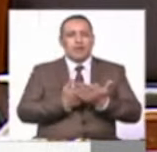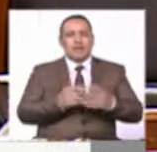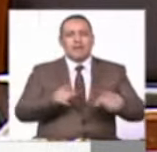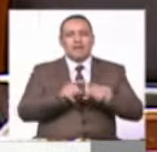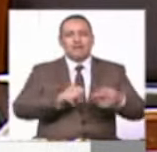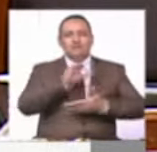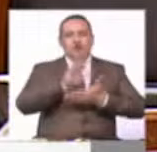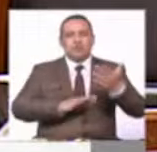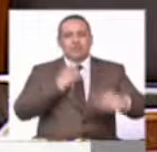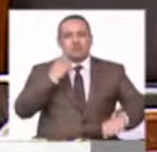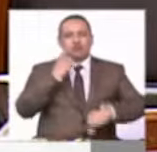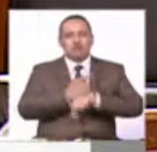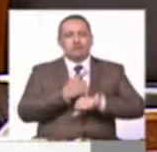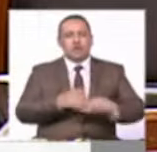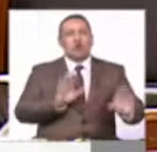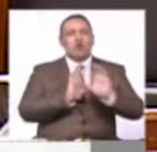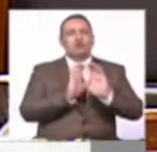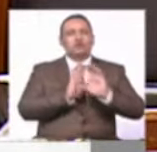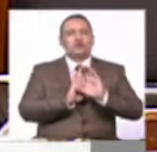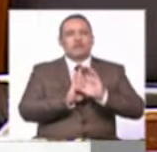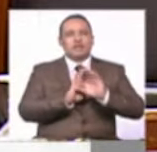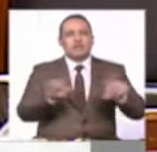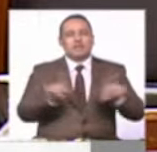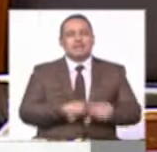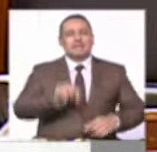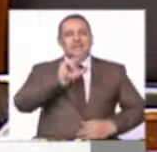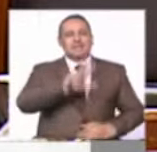de la denuncia constitucional